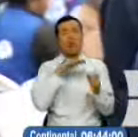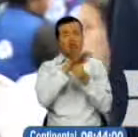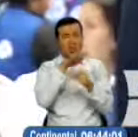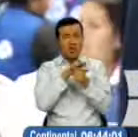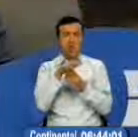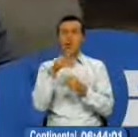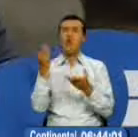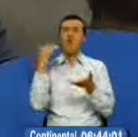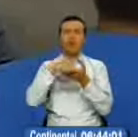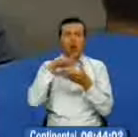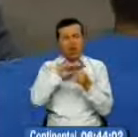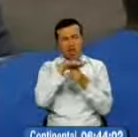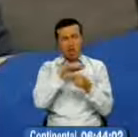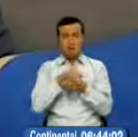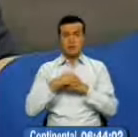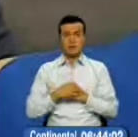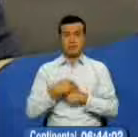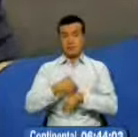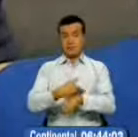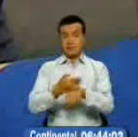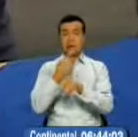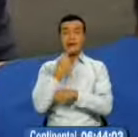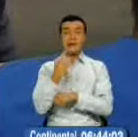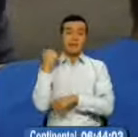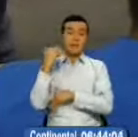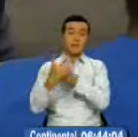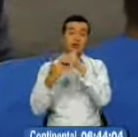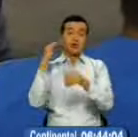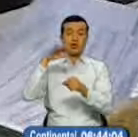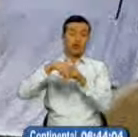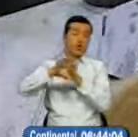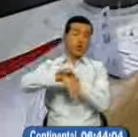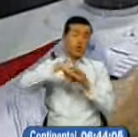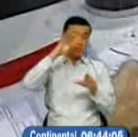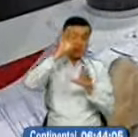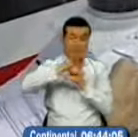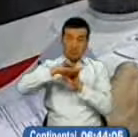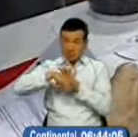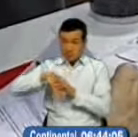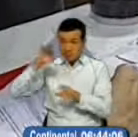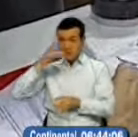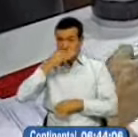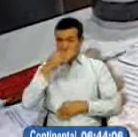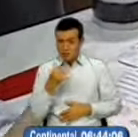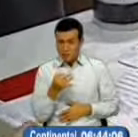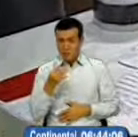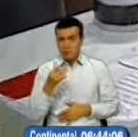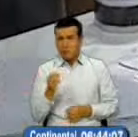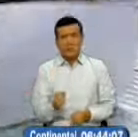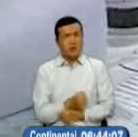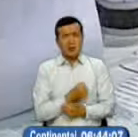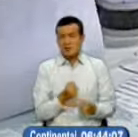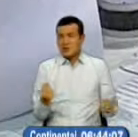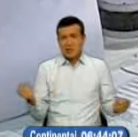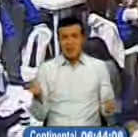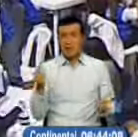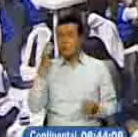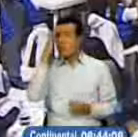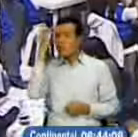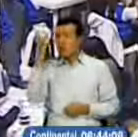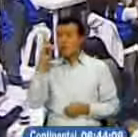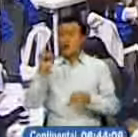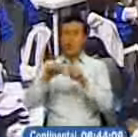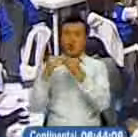nuevamente el rumor. Durante esta jornada habló, por ejemplo, de un proceso de recuento aleatorio, un término erróneo si se toma en cuenta que las urnas abiertas de este